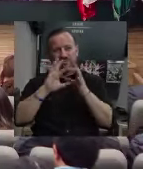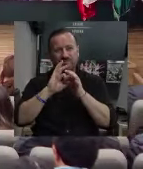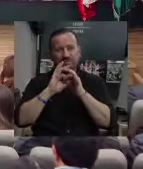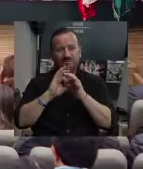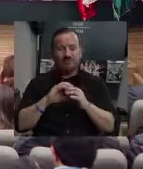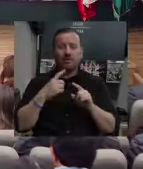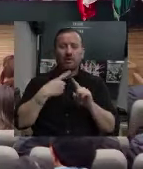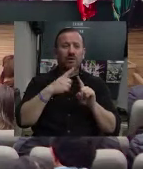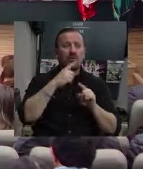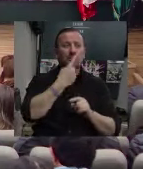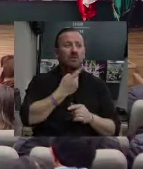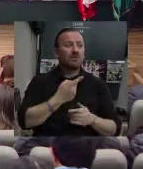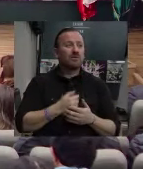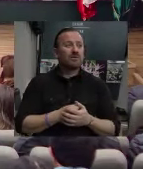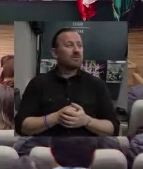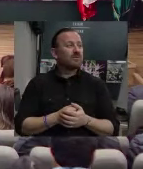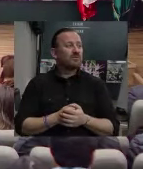alguna otra pregunta